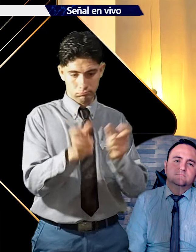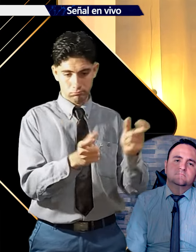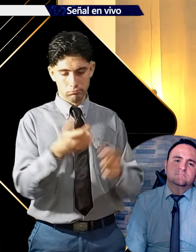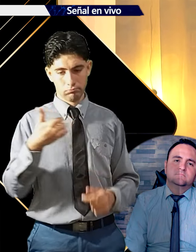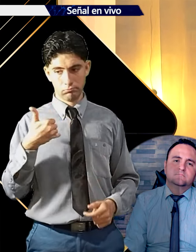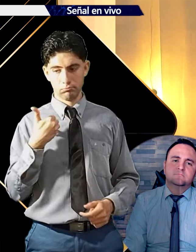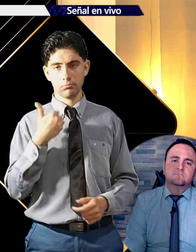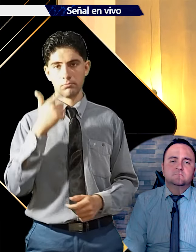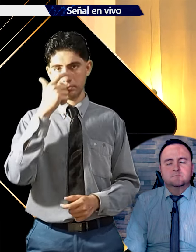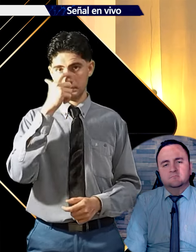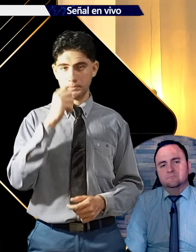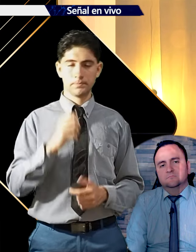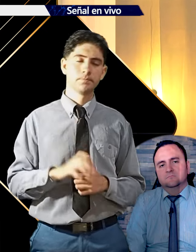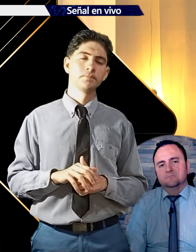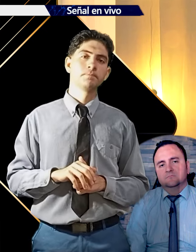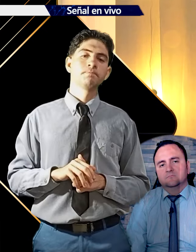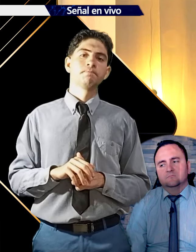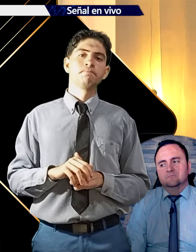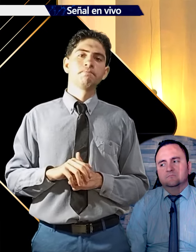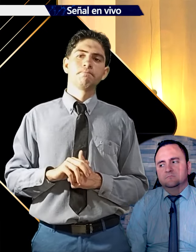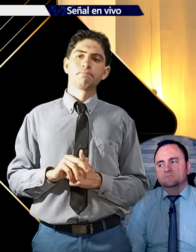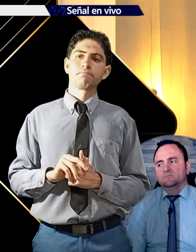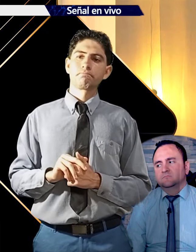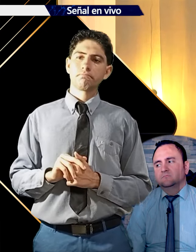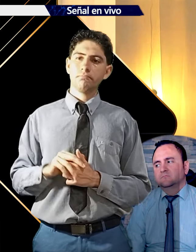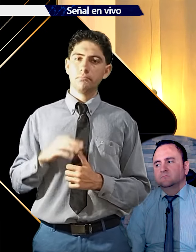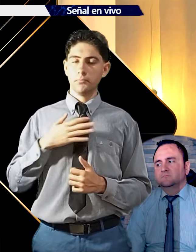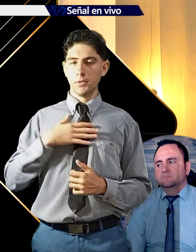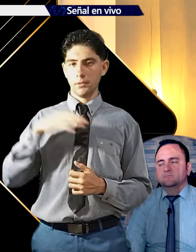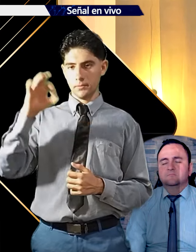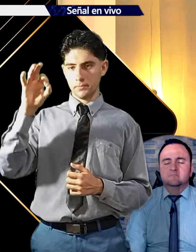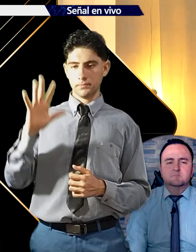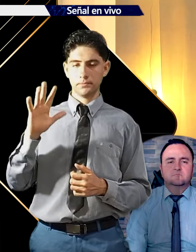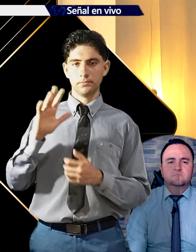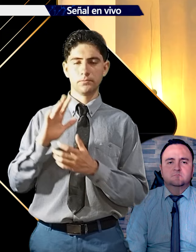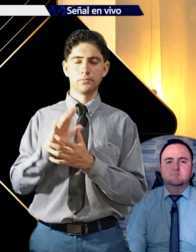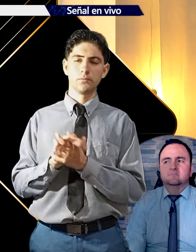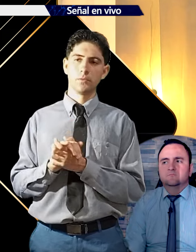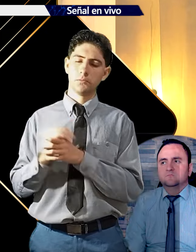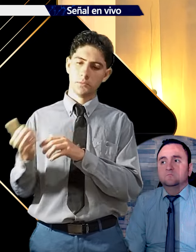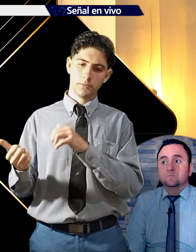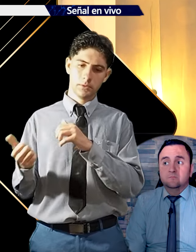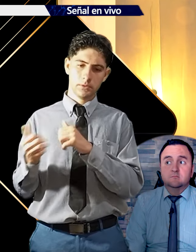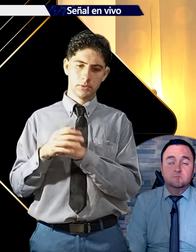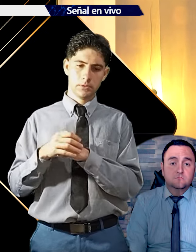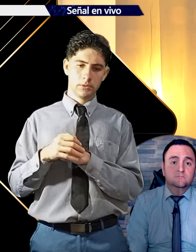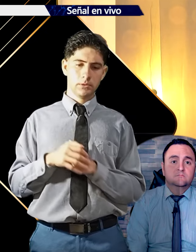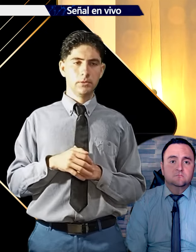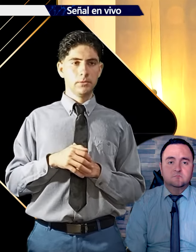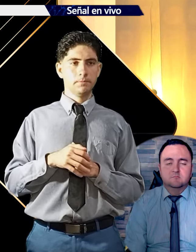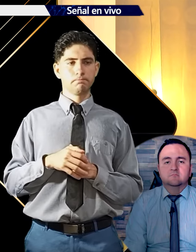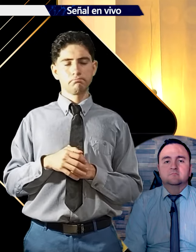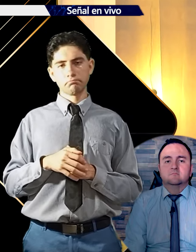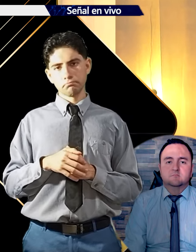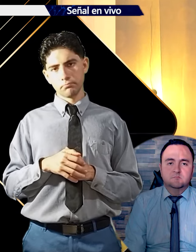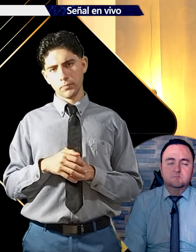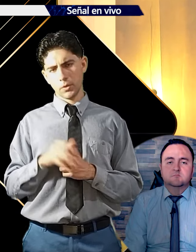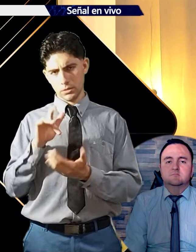cuando me convertí al Señor. Mi pastor era el hermano Zúñiga, me bautizó el pastor Manuel Ospina,